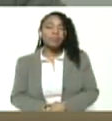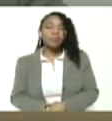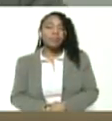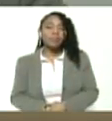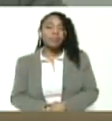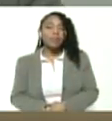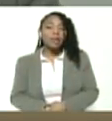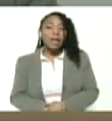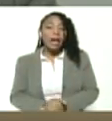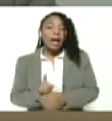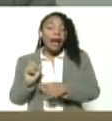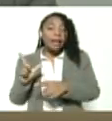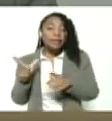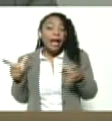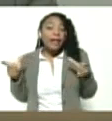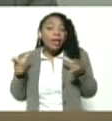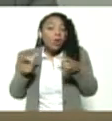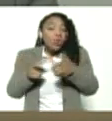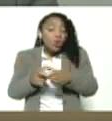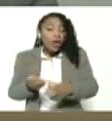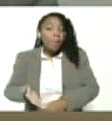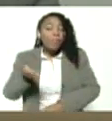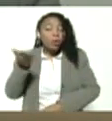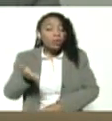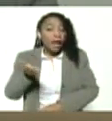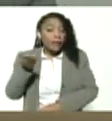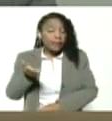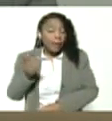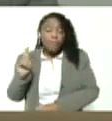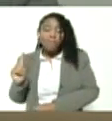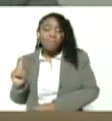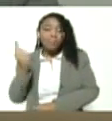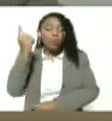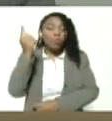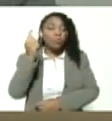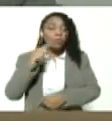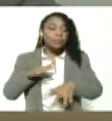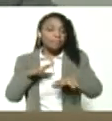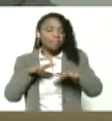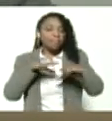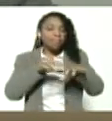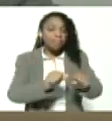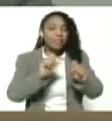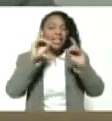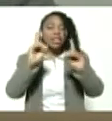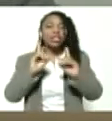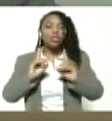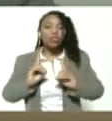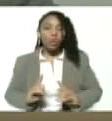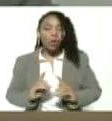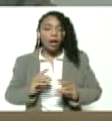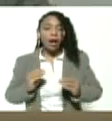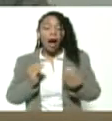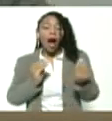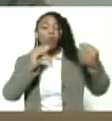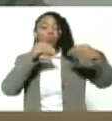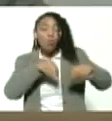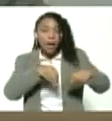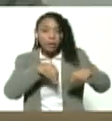Esta sesión de instalación, esta reunión primera, ha tomado unas decisiones que quiero anunciar